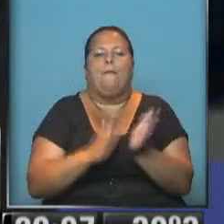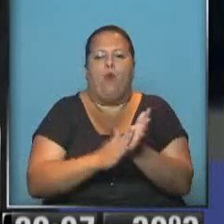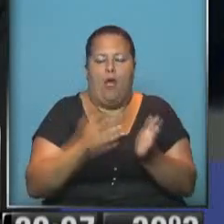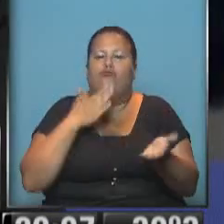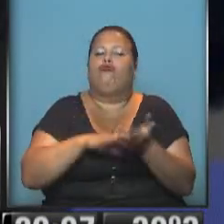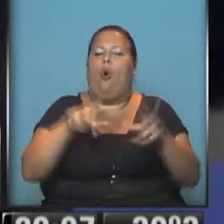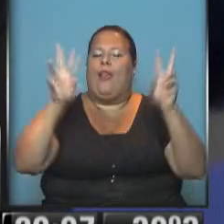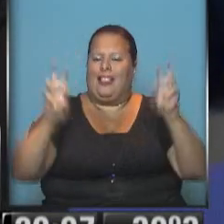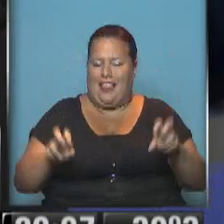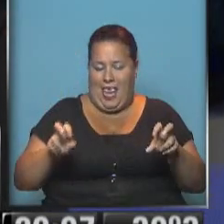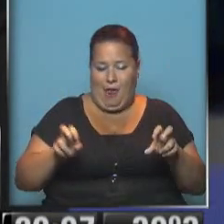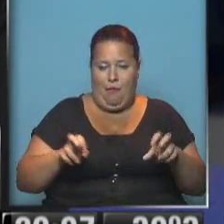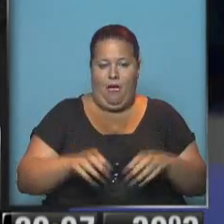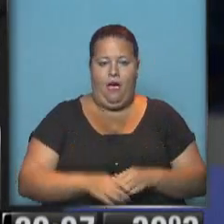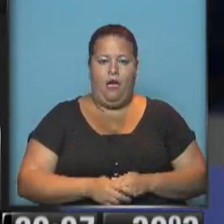el tema.